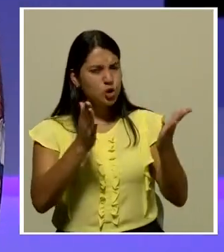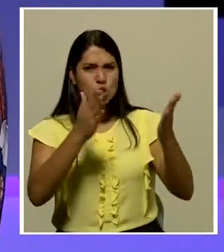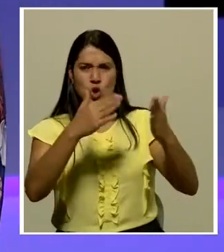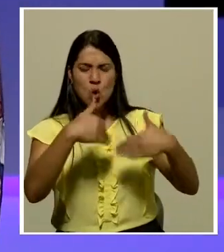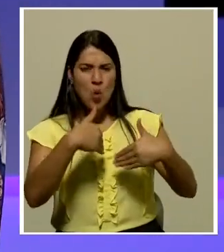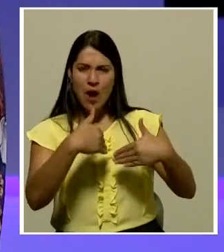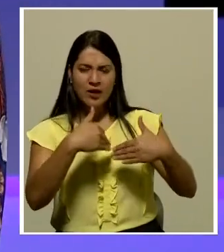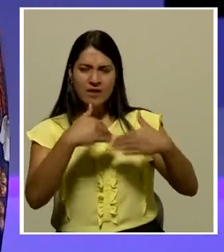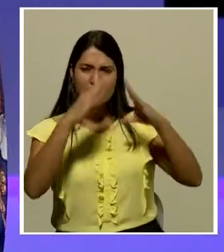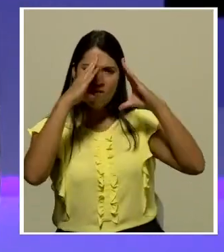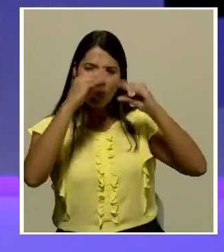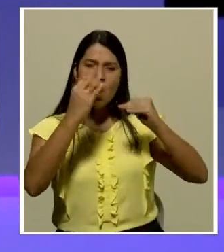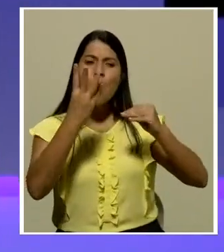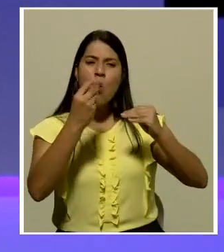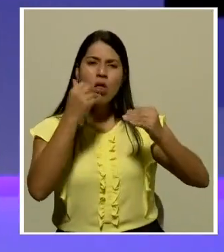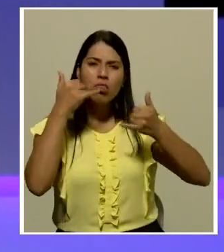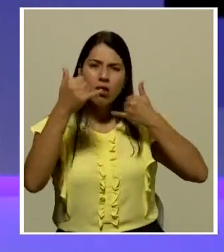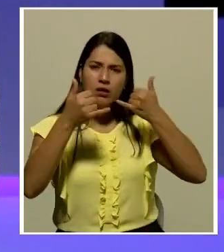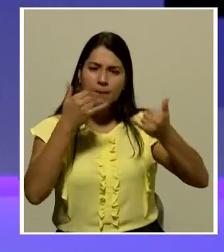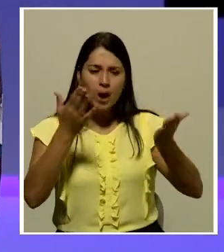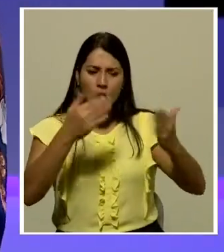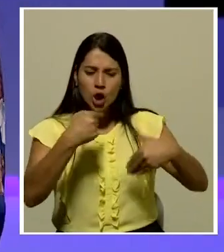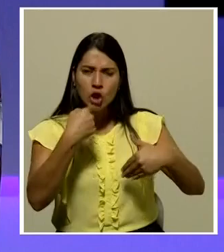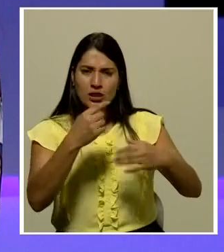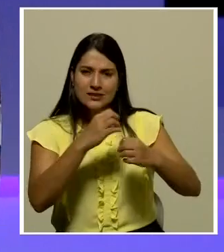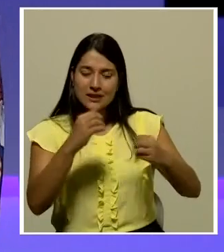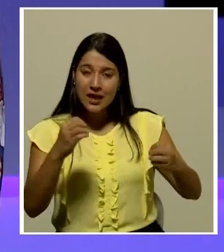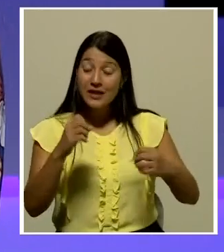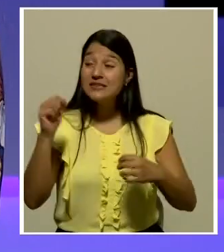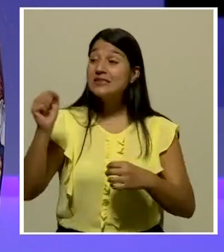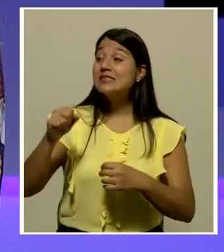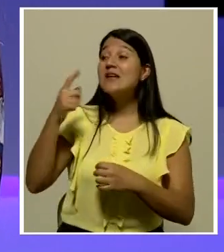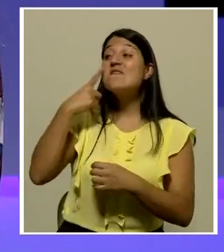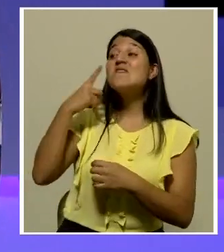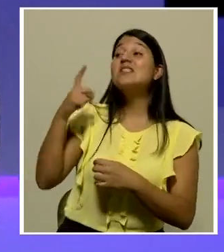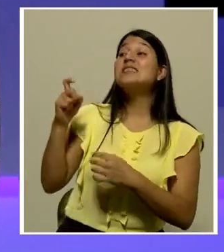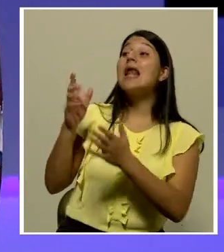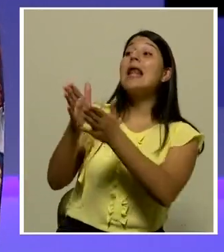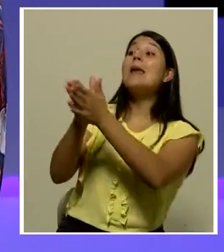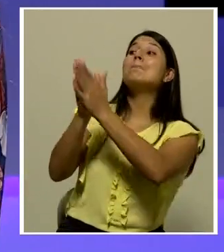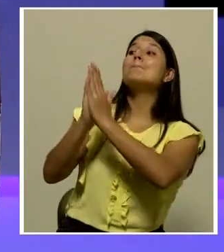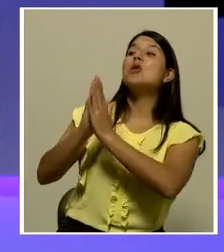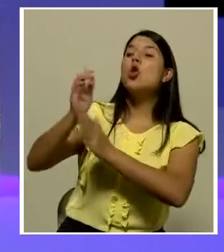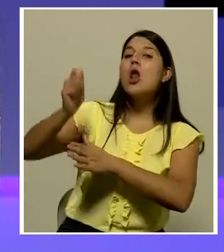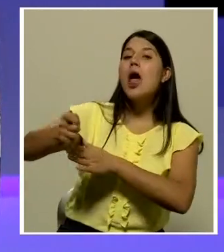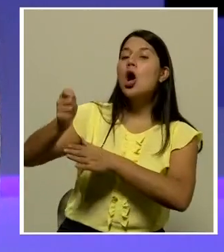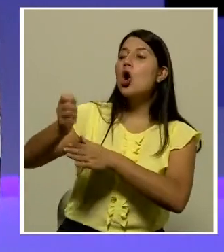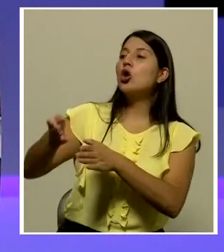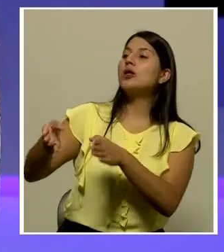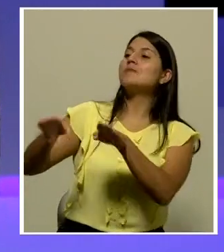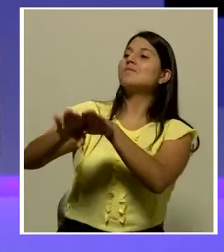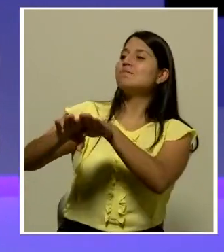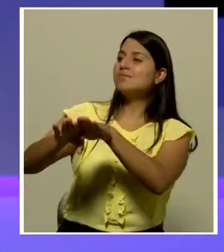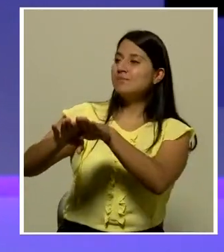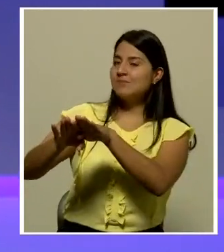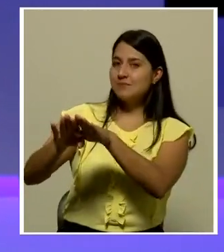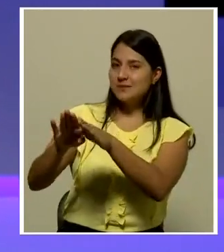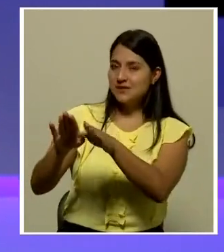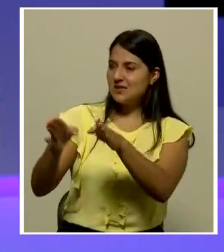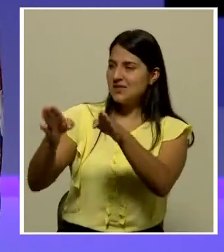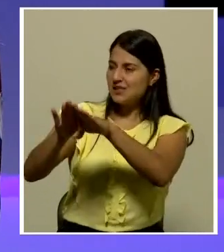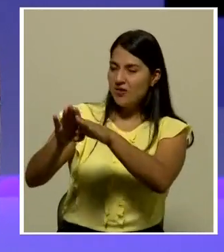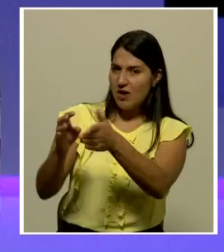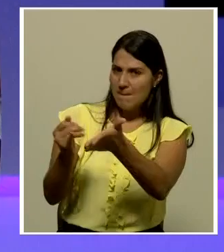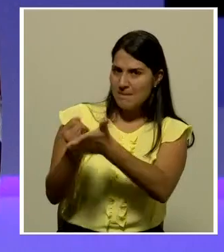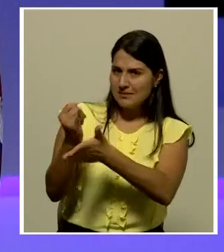La Fiscalía le pidió a la Corte cerrar el expediente alegando que no existían esas comunicaciones. La Corte,